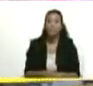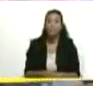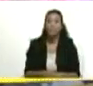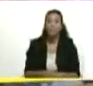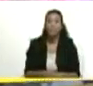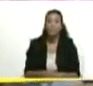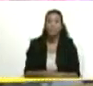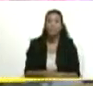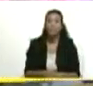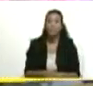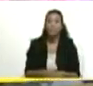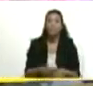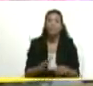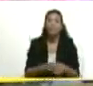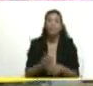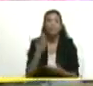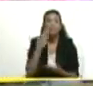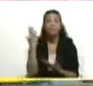la campana!